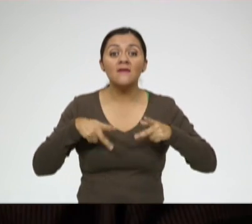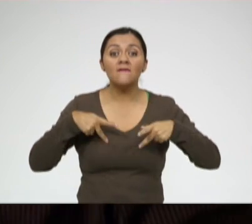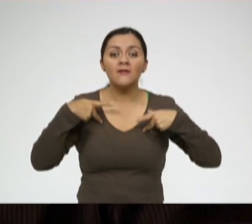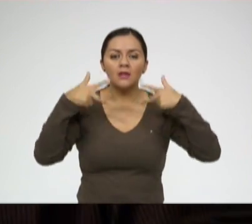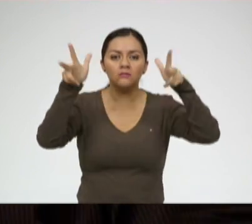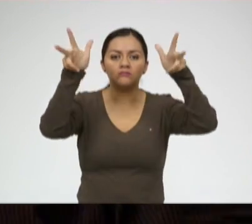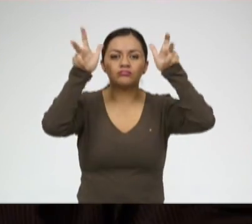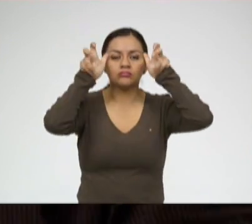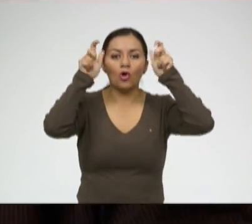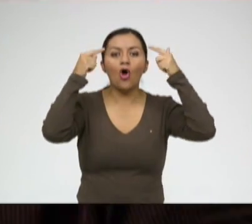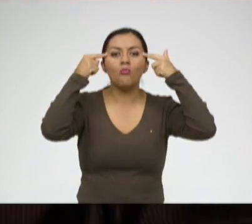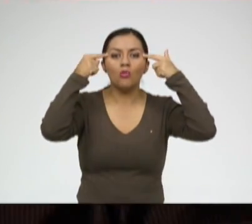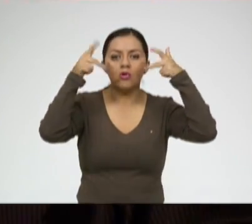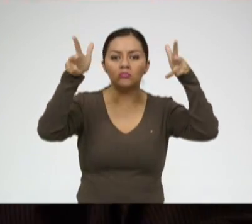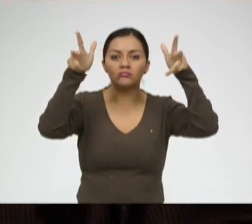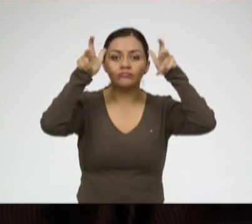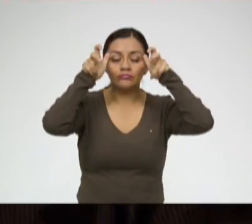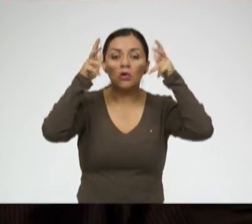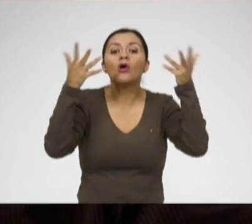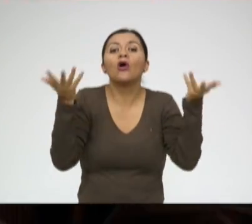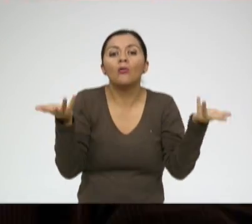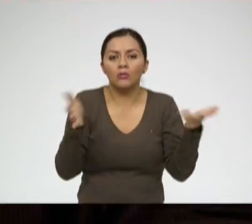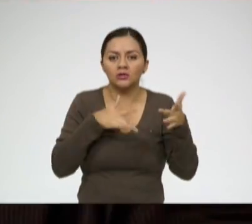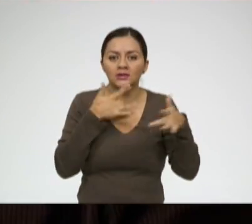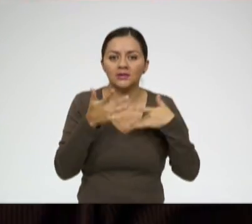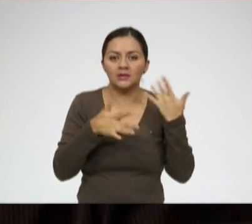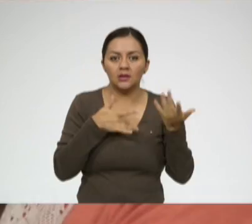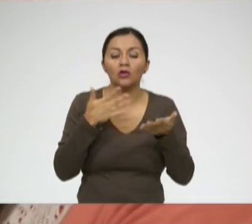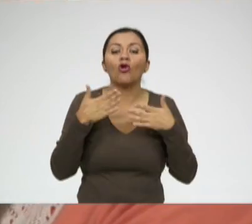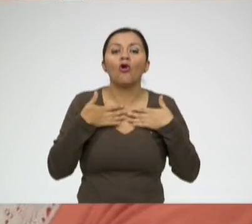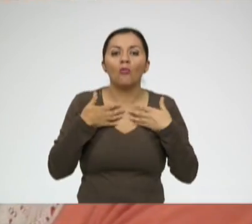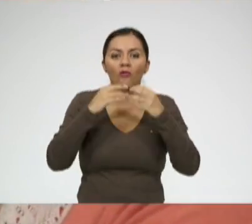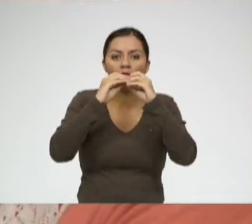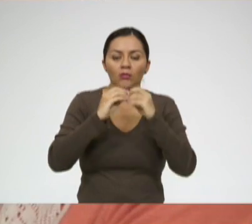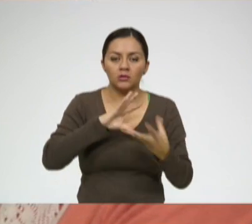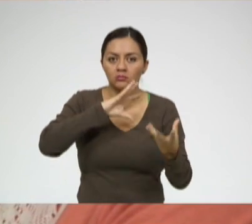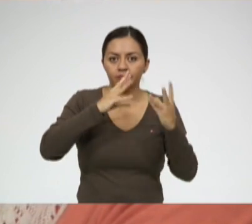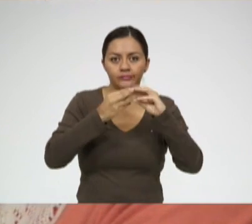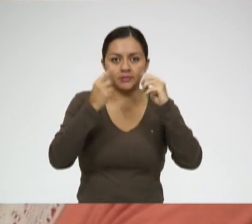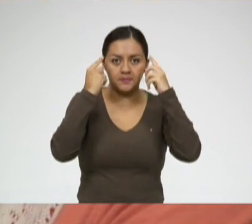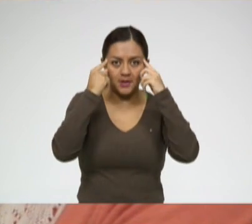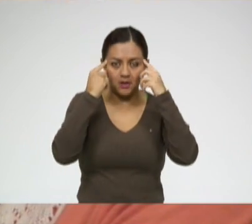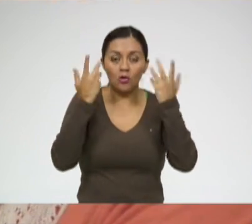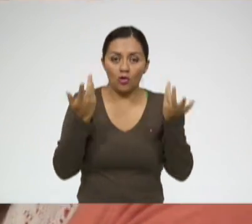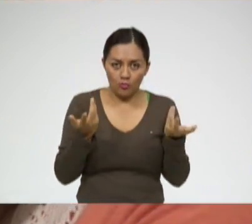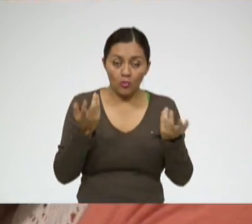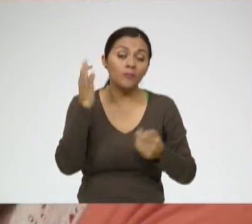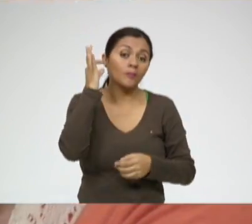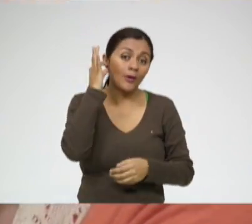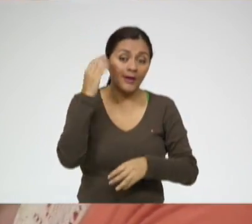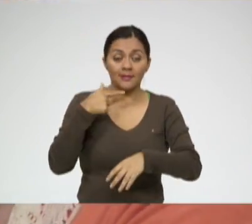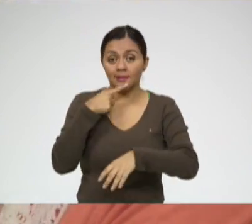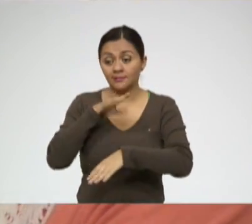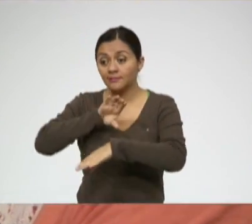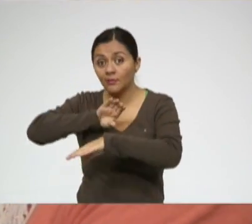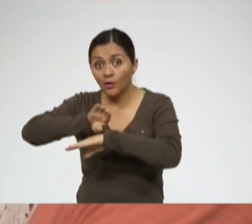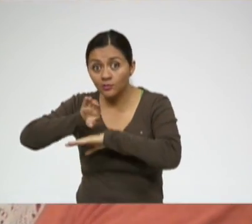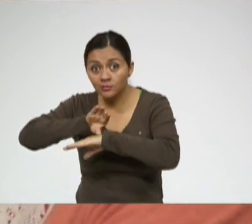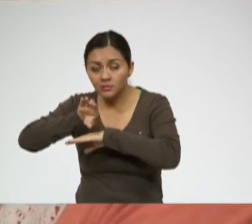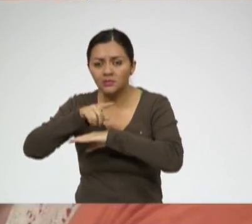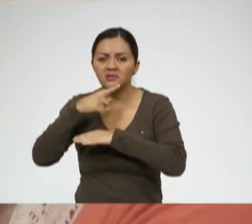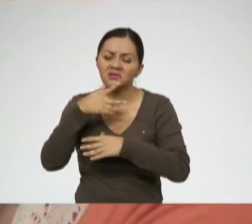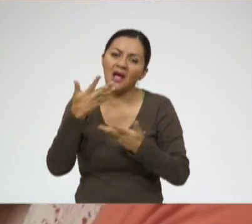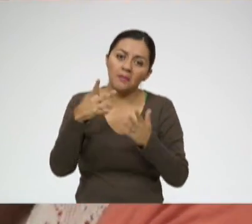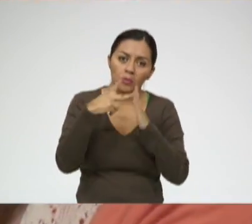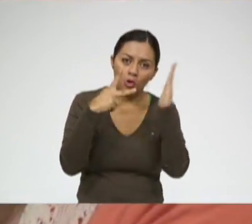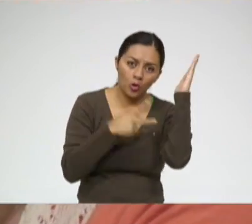se recepcionan, se receptan y cómo se los trabaja. Les aconsejamos, les enseñamos, les aconsejamos, a veces vemos algún